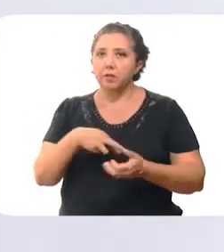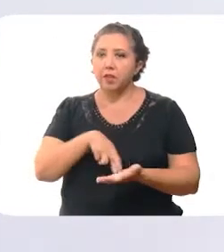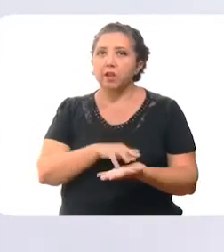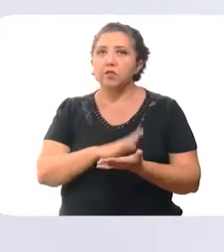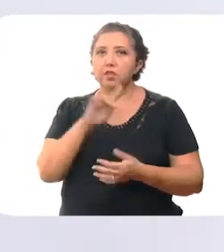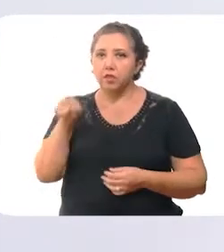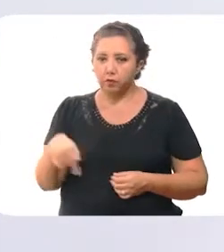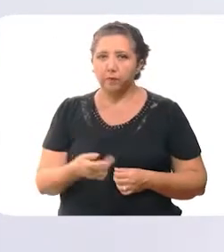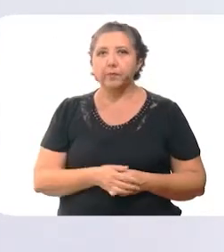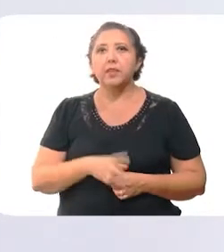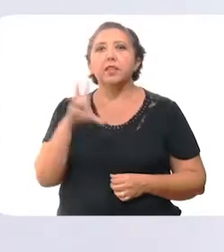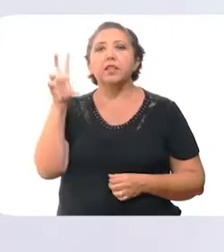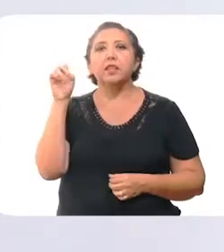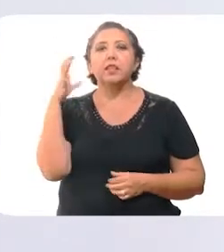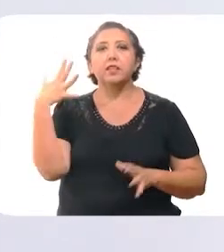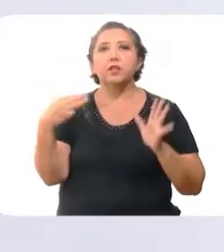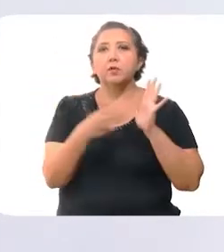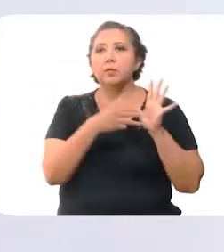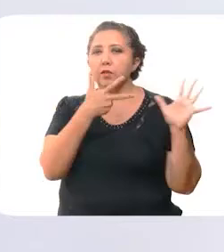contagios registrados, que son